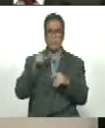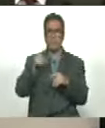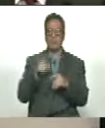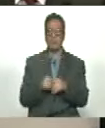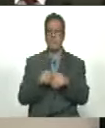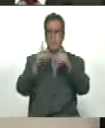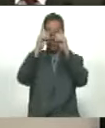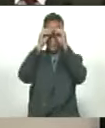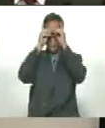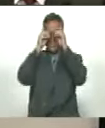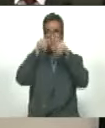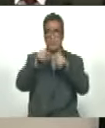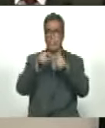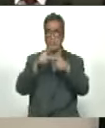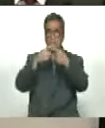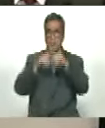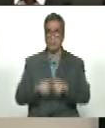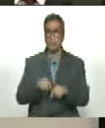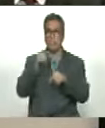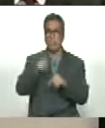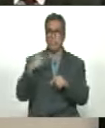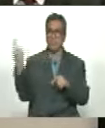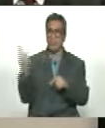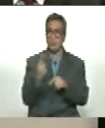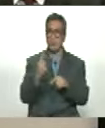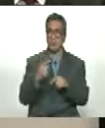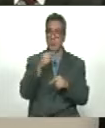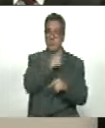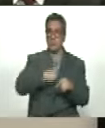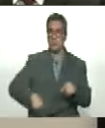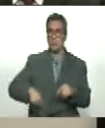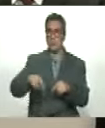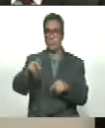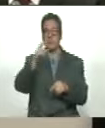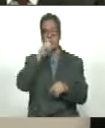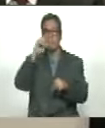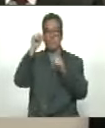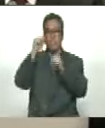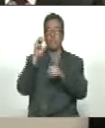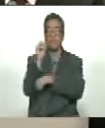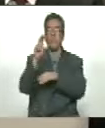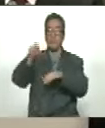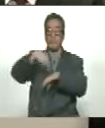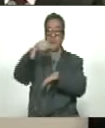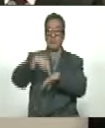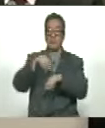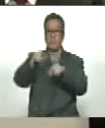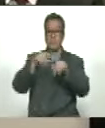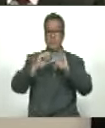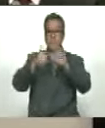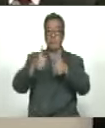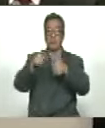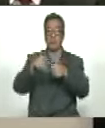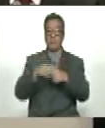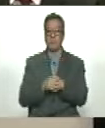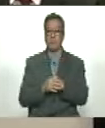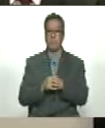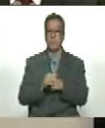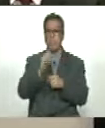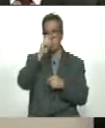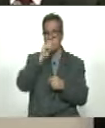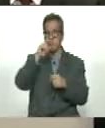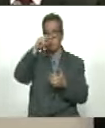Delcy Rodríguez una cifra que nos trajo acá el presidente de la República cuando esta Asamblea Nacional se estaba instalando en el